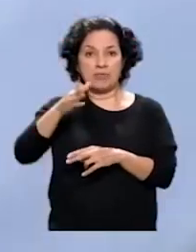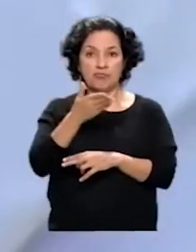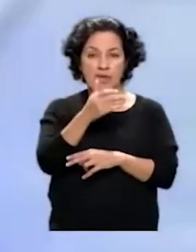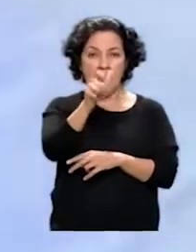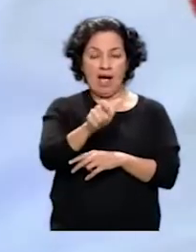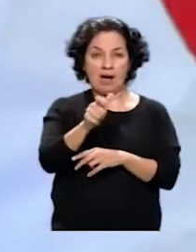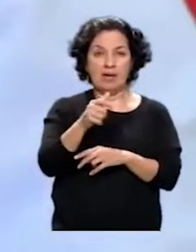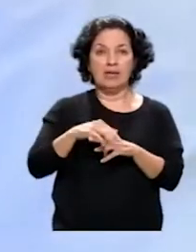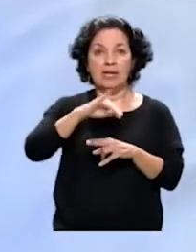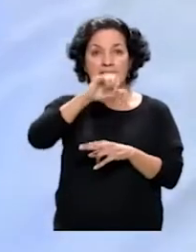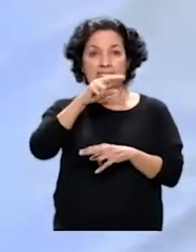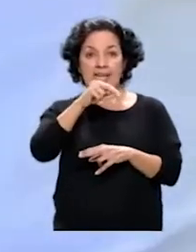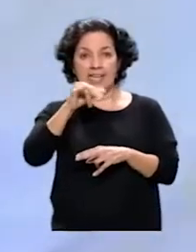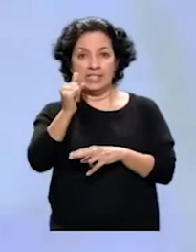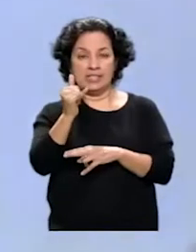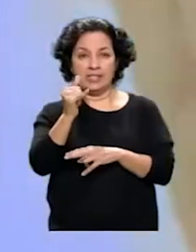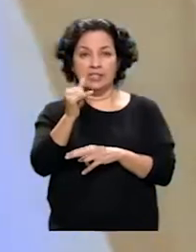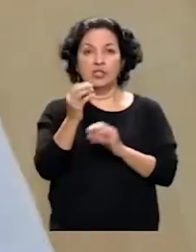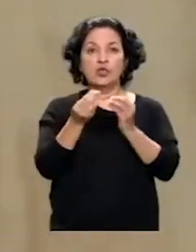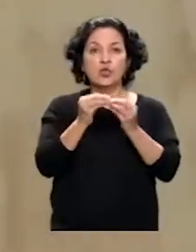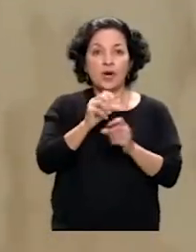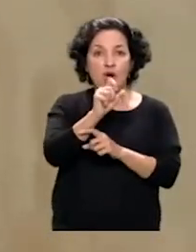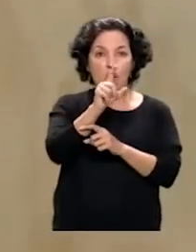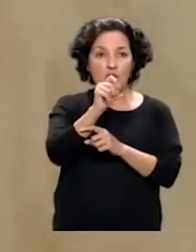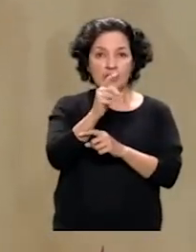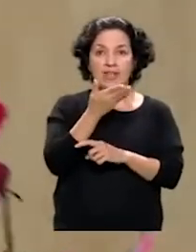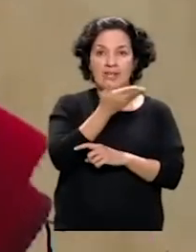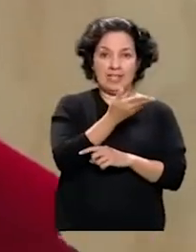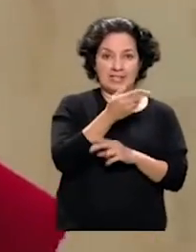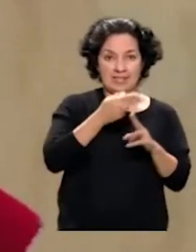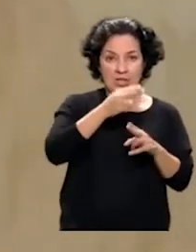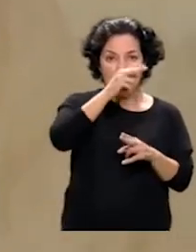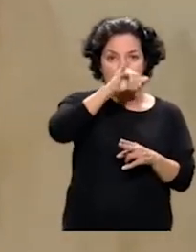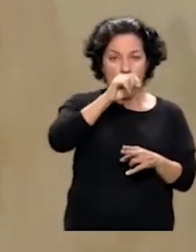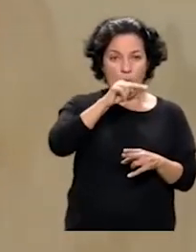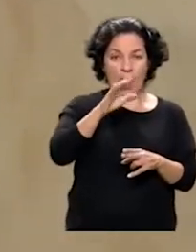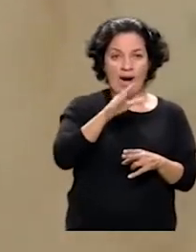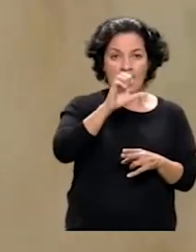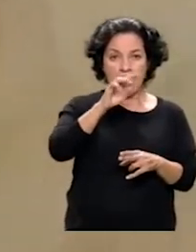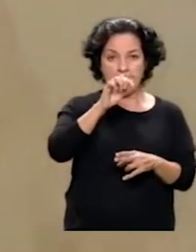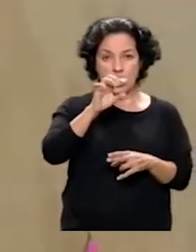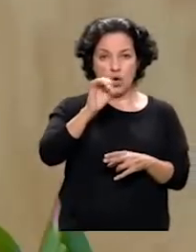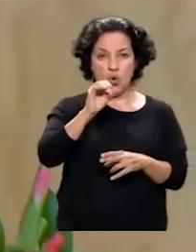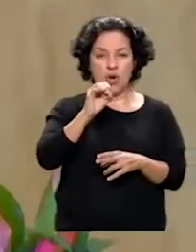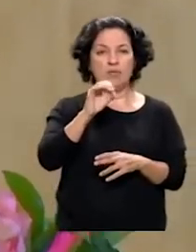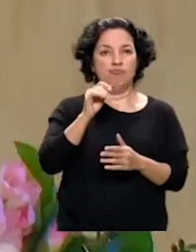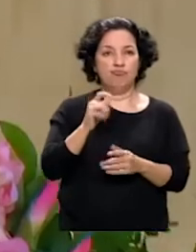Zapata. Número de contrato 11, Vereda El Placer, él es Juan Camilo Zapata, Zapata. Hace